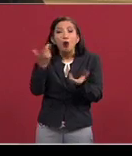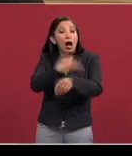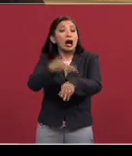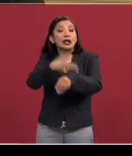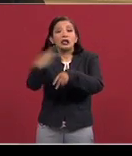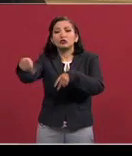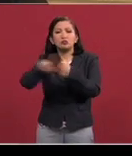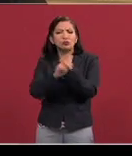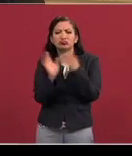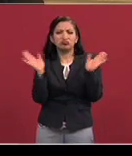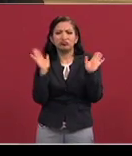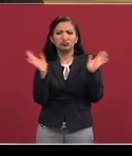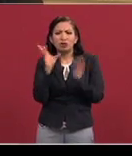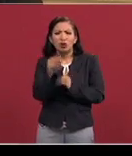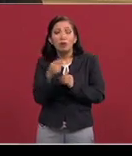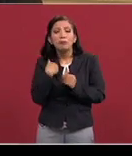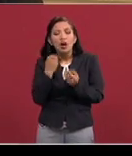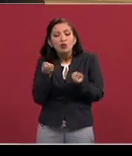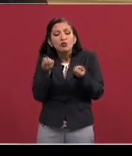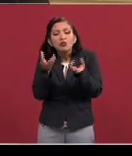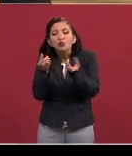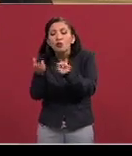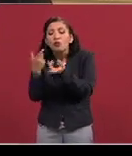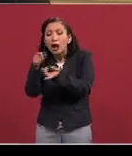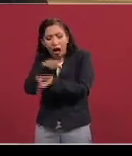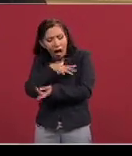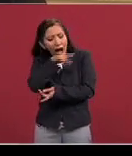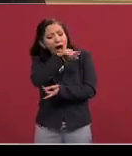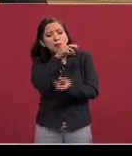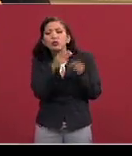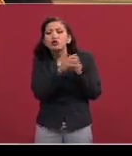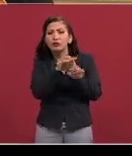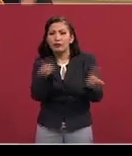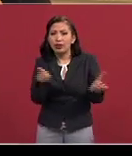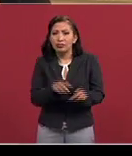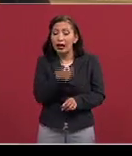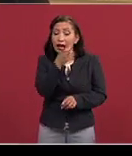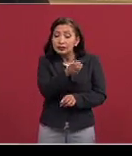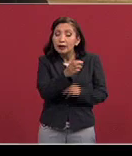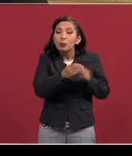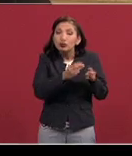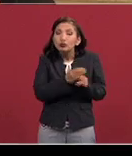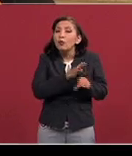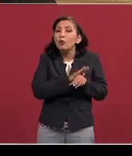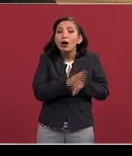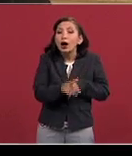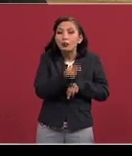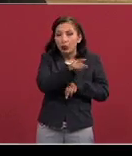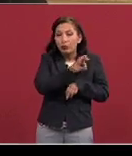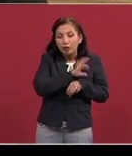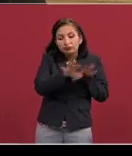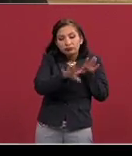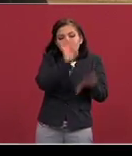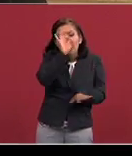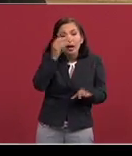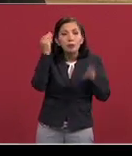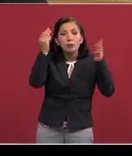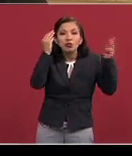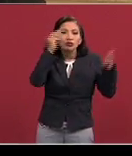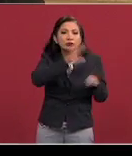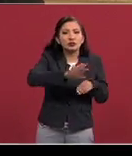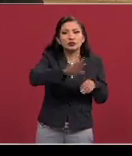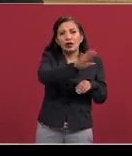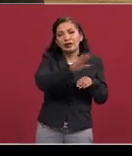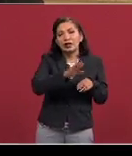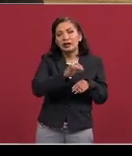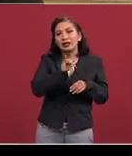solucionar la problemática, pero dejémosle un atisbo de que haya un mundo diferente. Y ese mundo diferente lo podemos encontrar en estos espacios